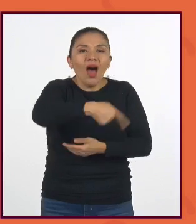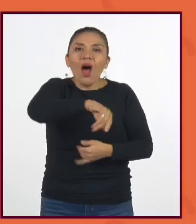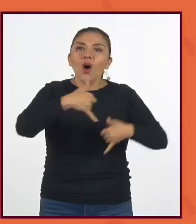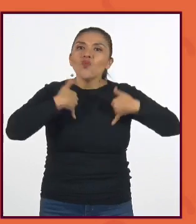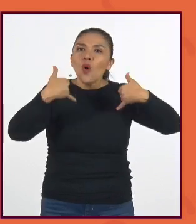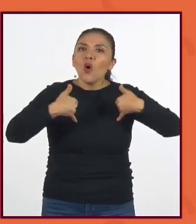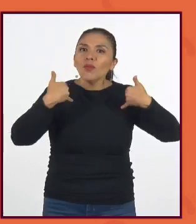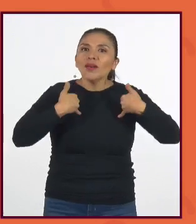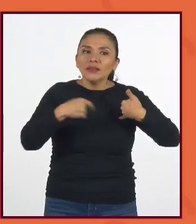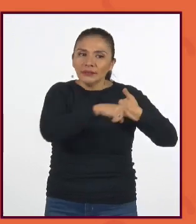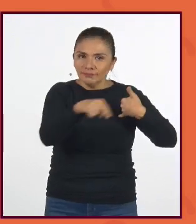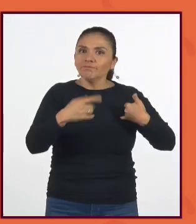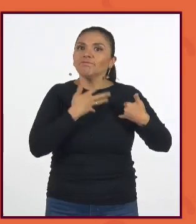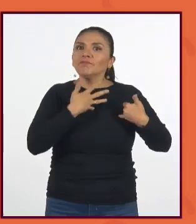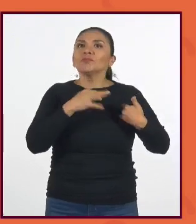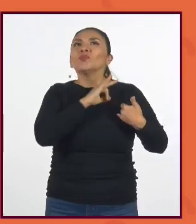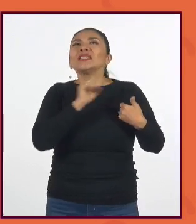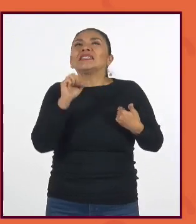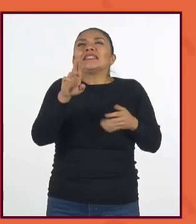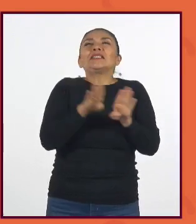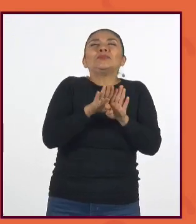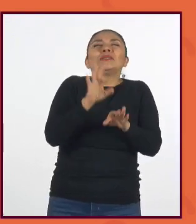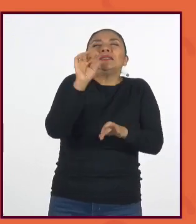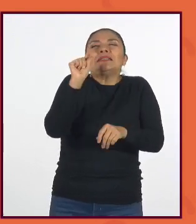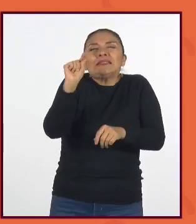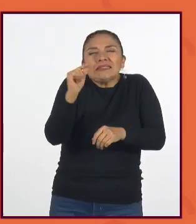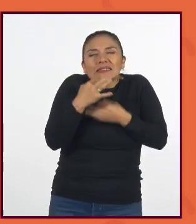adolescente que tiene cierta vulnerabilidad.